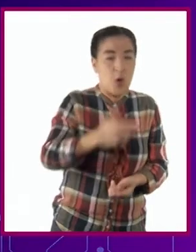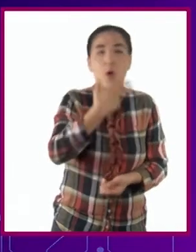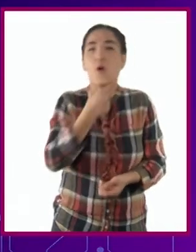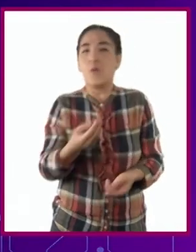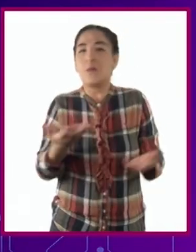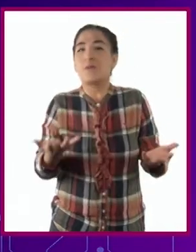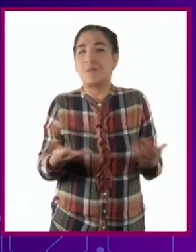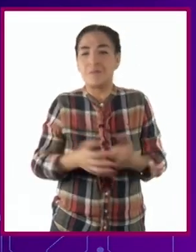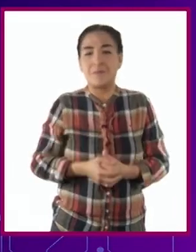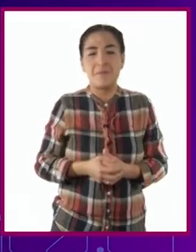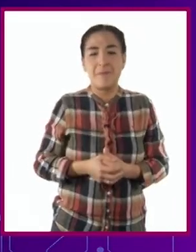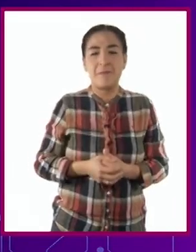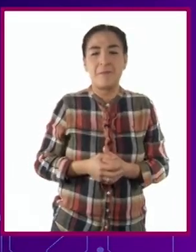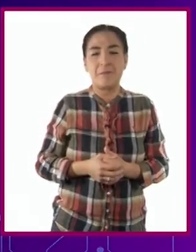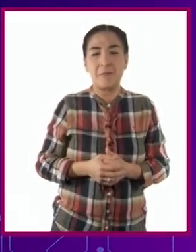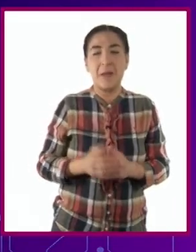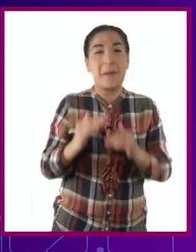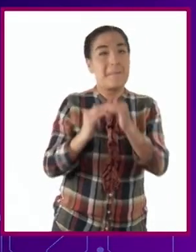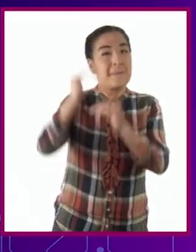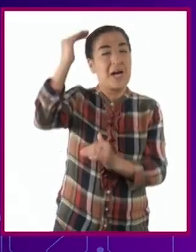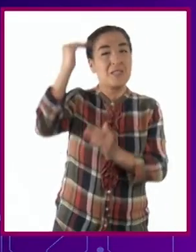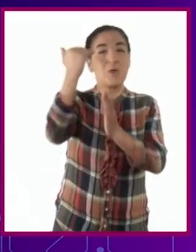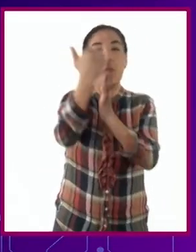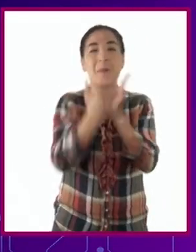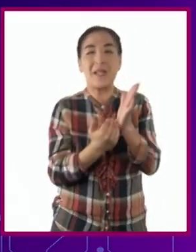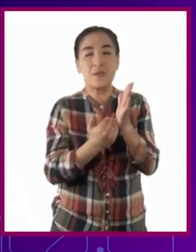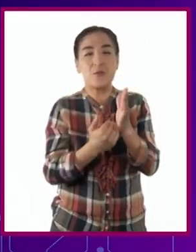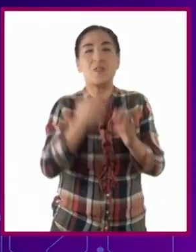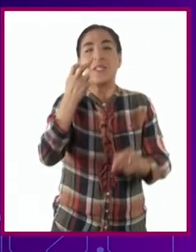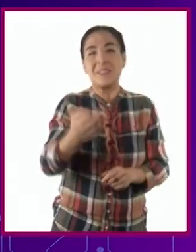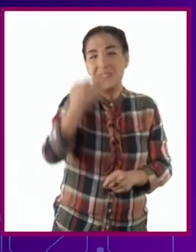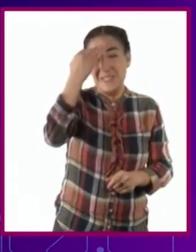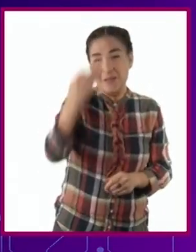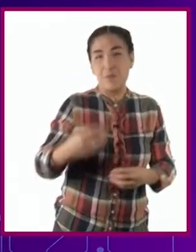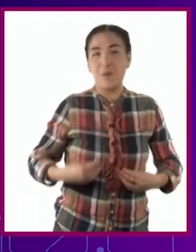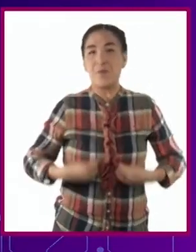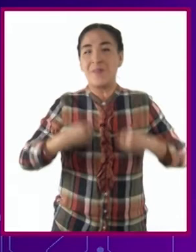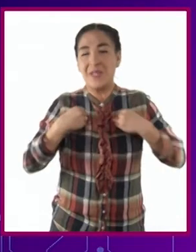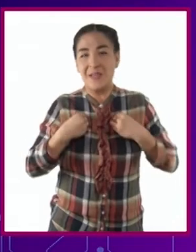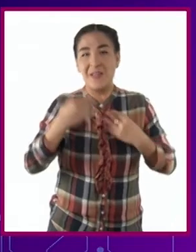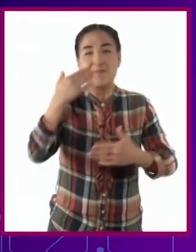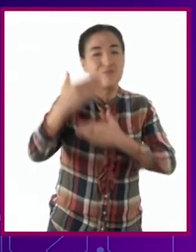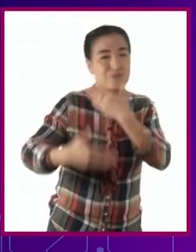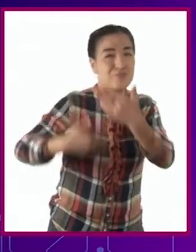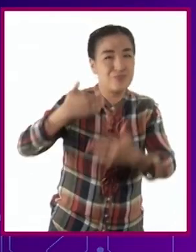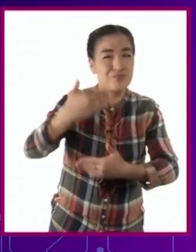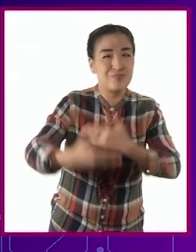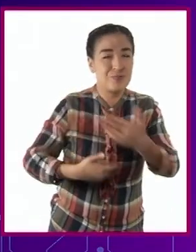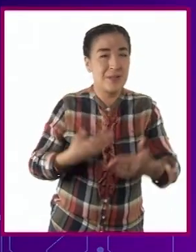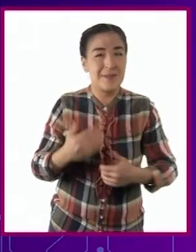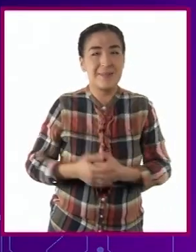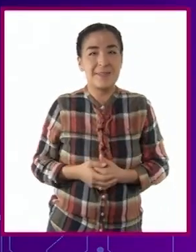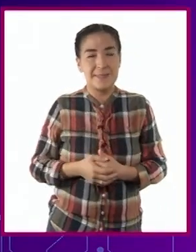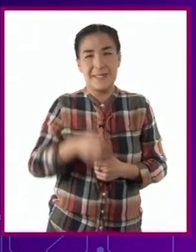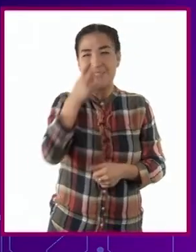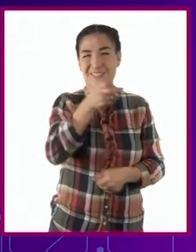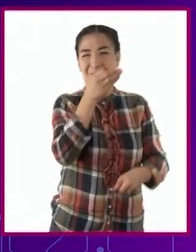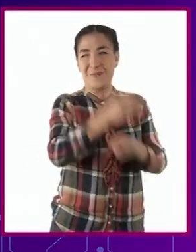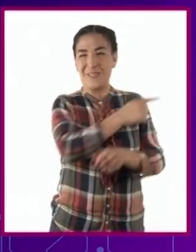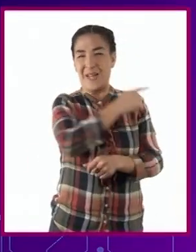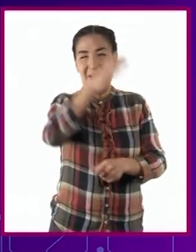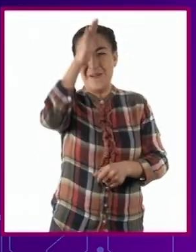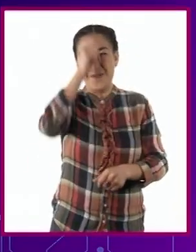hombres? ¿Ha aumentado o disminuido la esperanza de vida con el paso de los años? De acuerdo con los datos